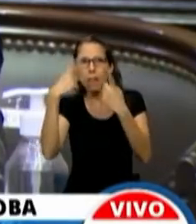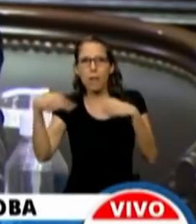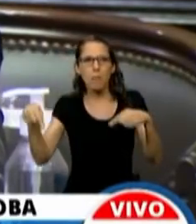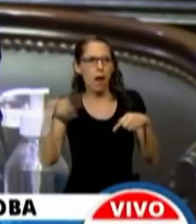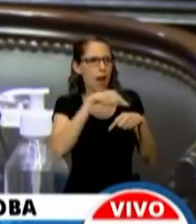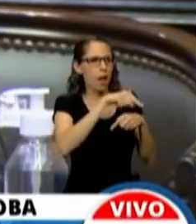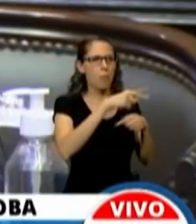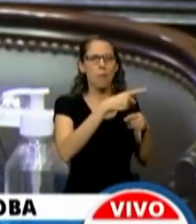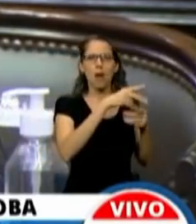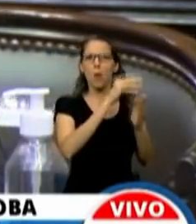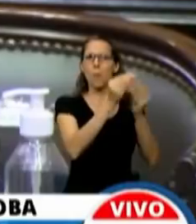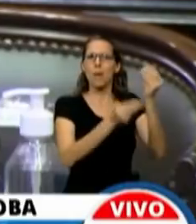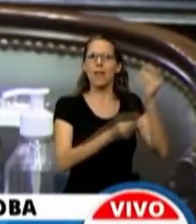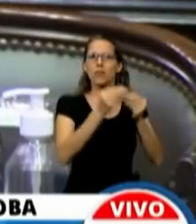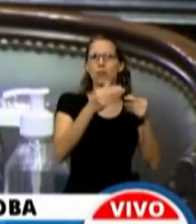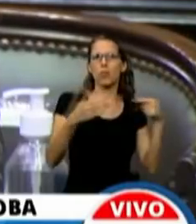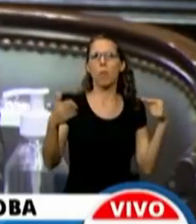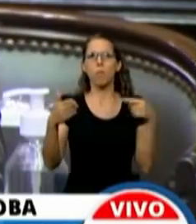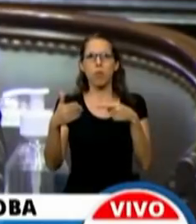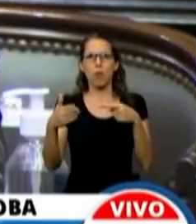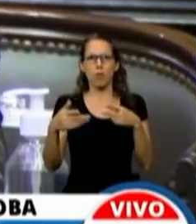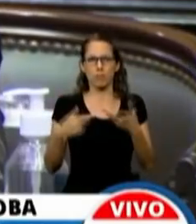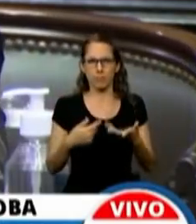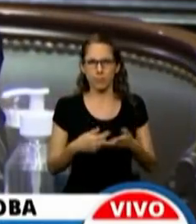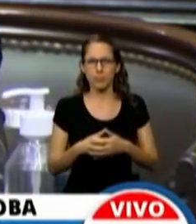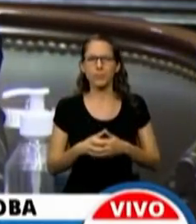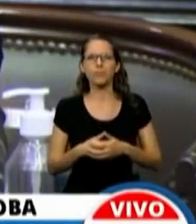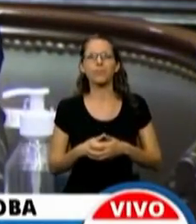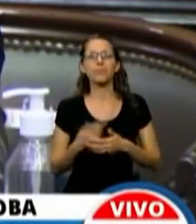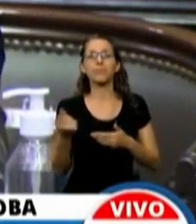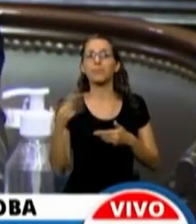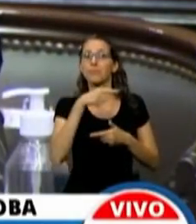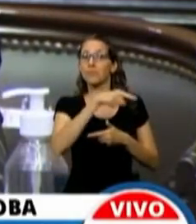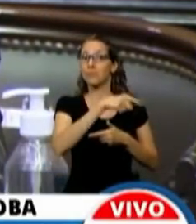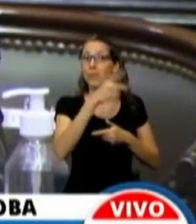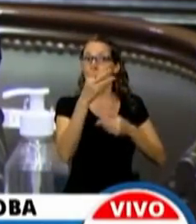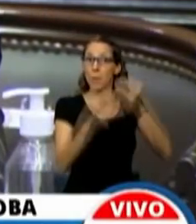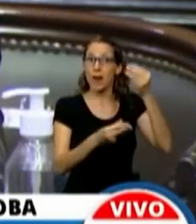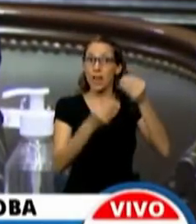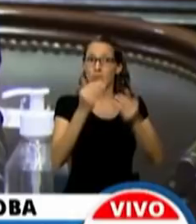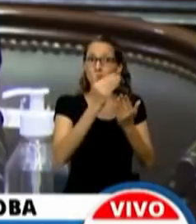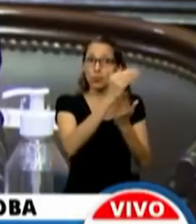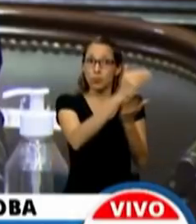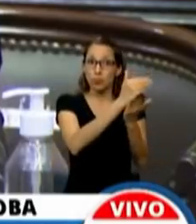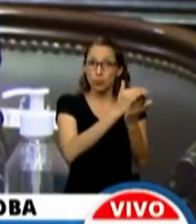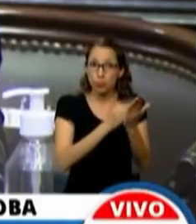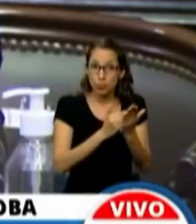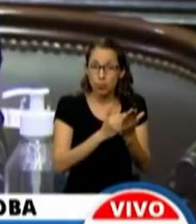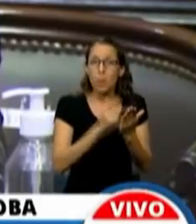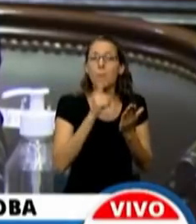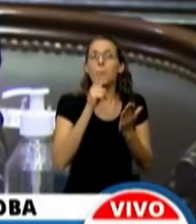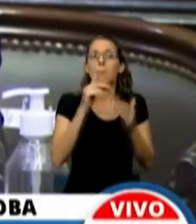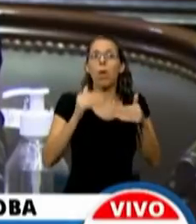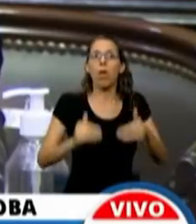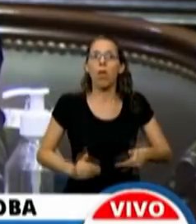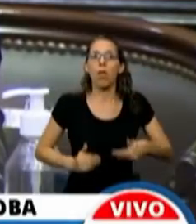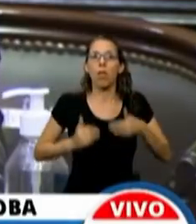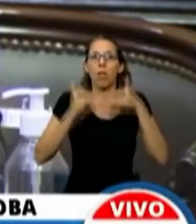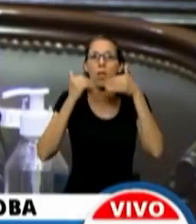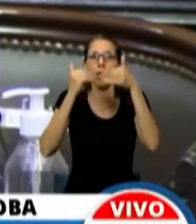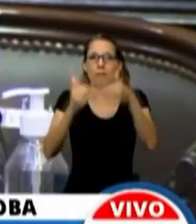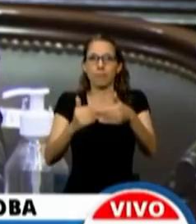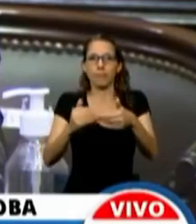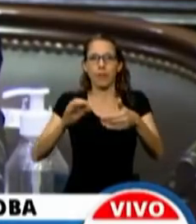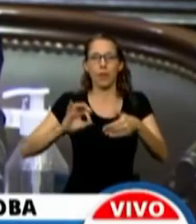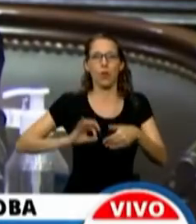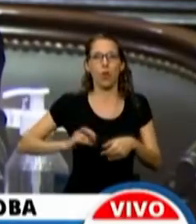ver si conseguía otro pasaje, y bueno, salí, me fui, digamos, al encuentro